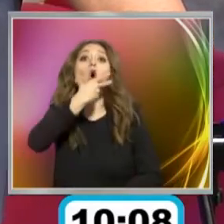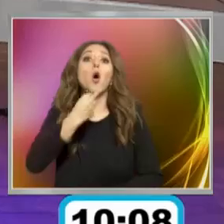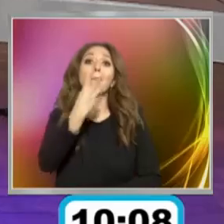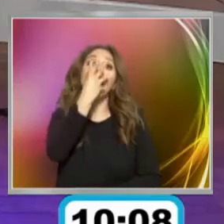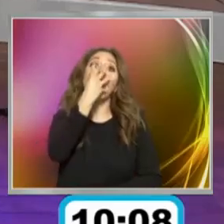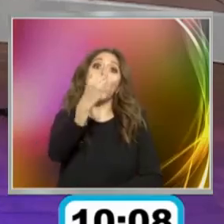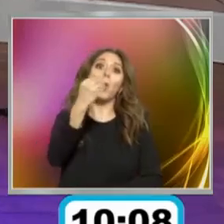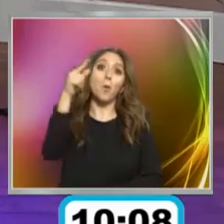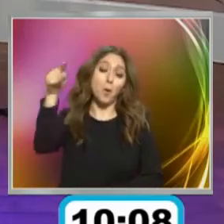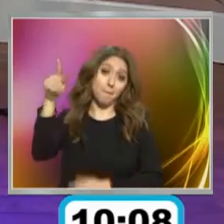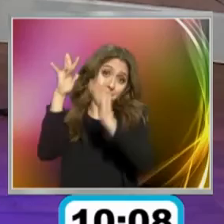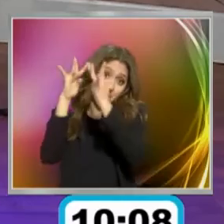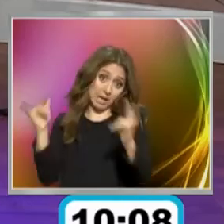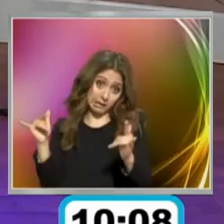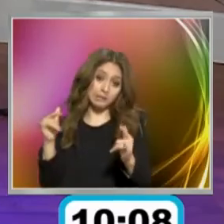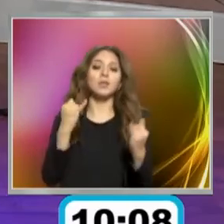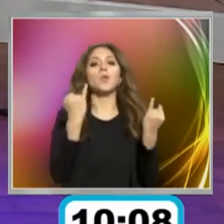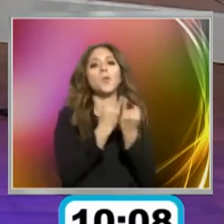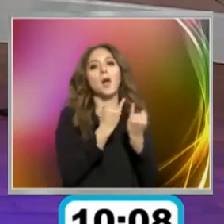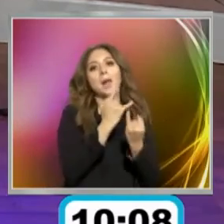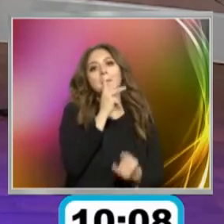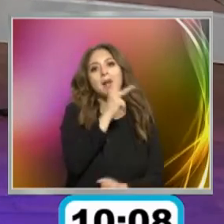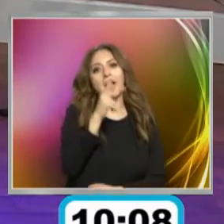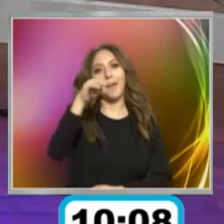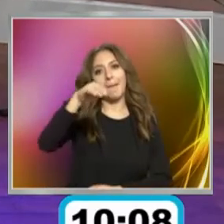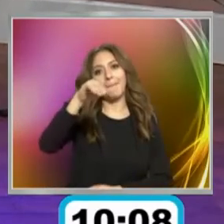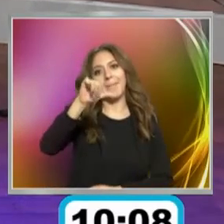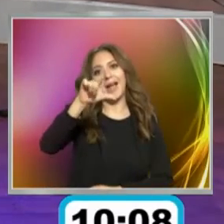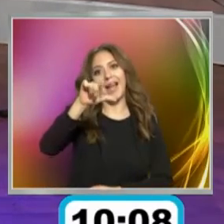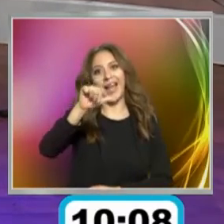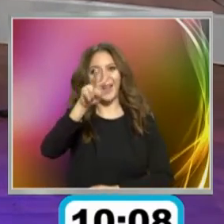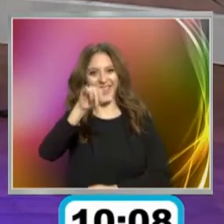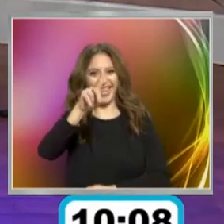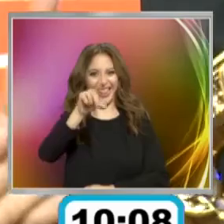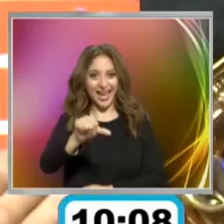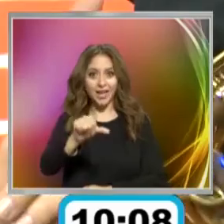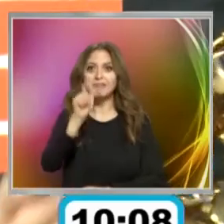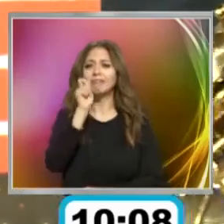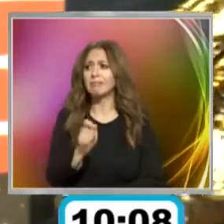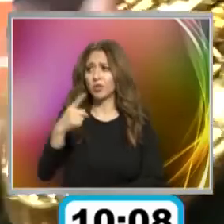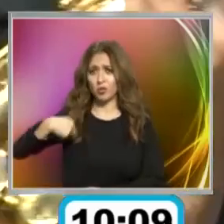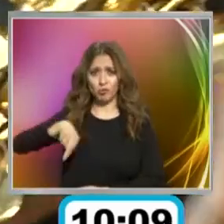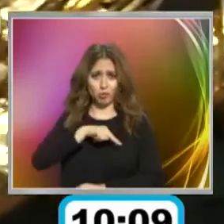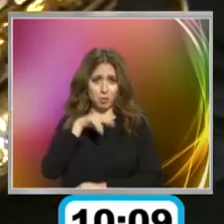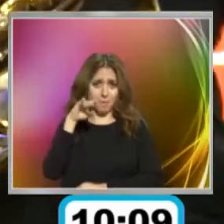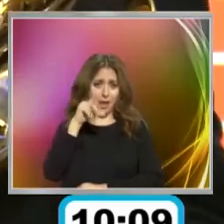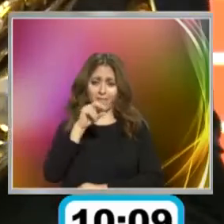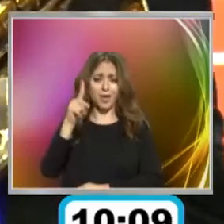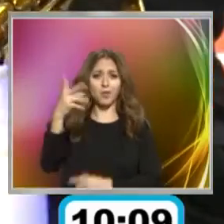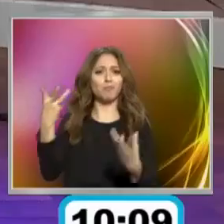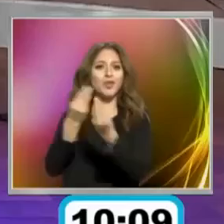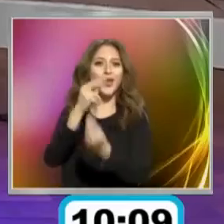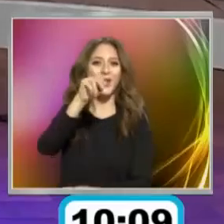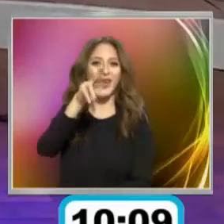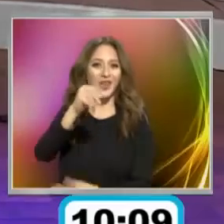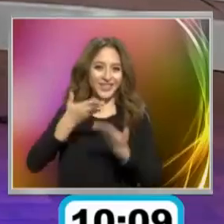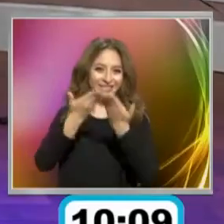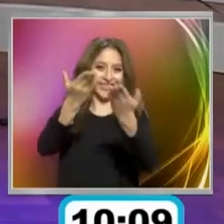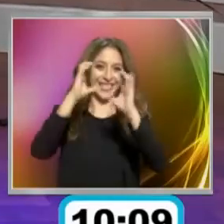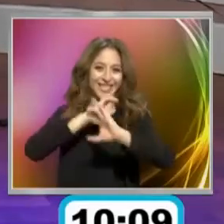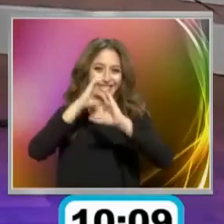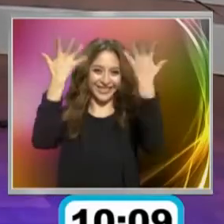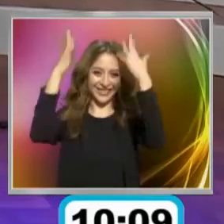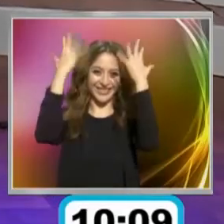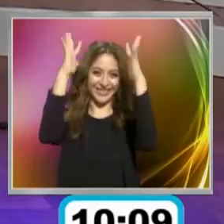Vida mejor? y Mala Vida. Yo creo que va a ser Mala Vida, pero no nos vamos a dar ninguna mala vida con ustedes. La unión, el escenario es suyo.